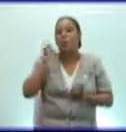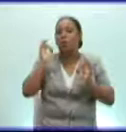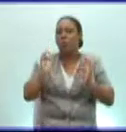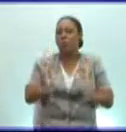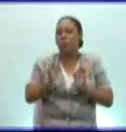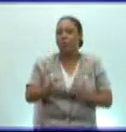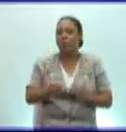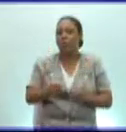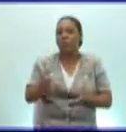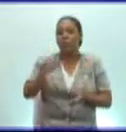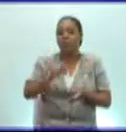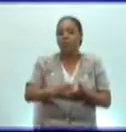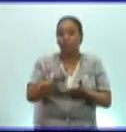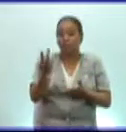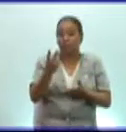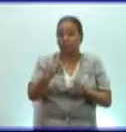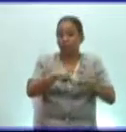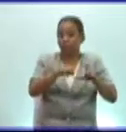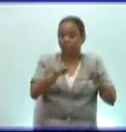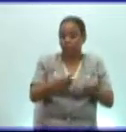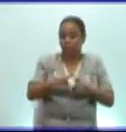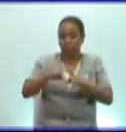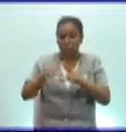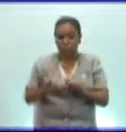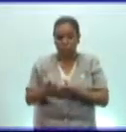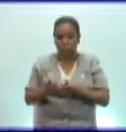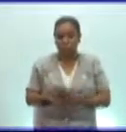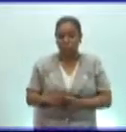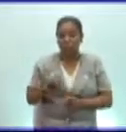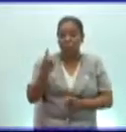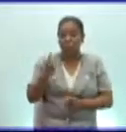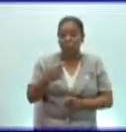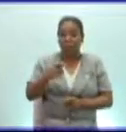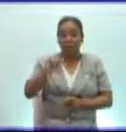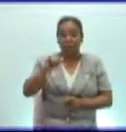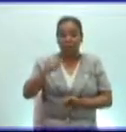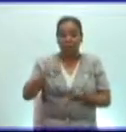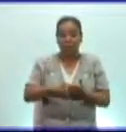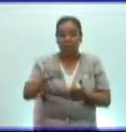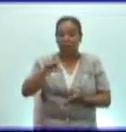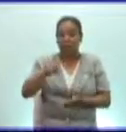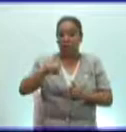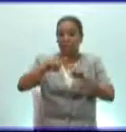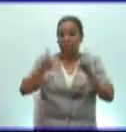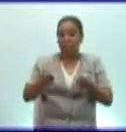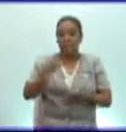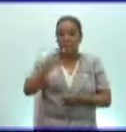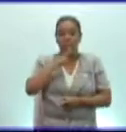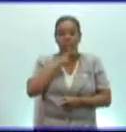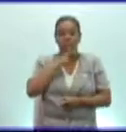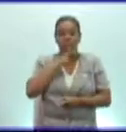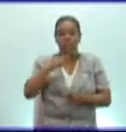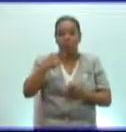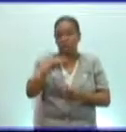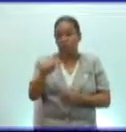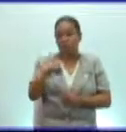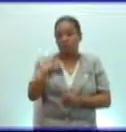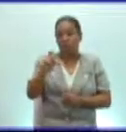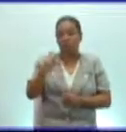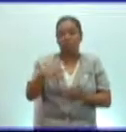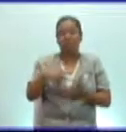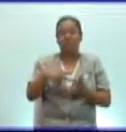miembro esas dos constantes, nos quedaría de esta manera, KI por la concentración del agua, que sería igual